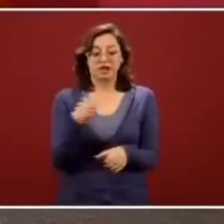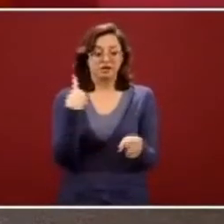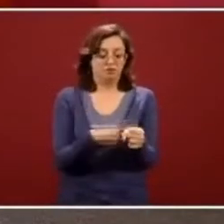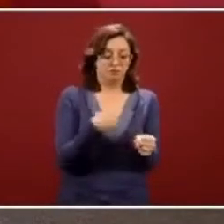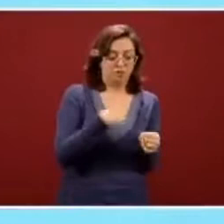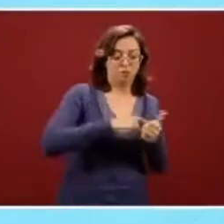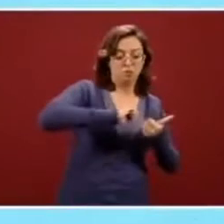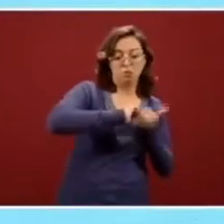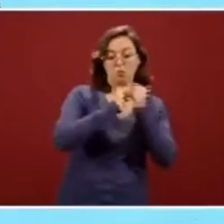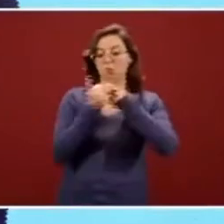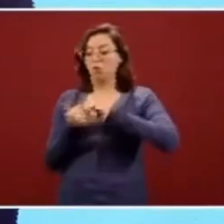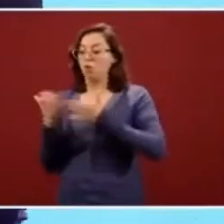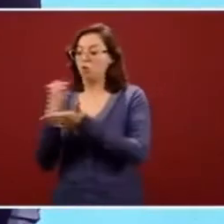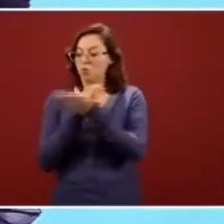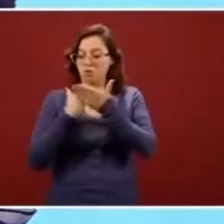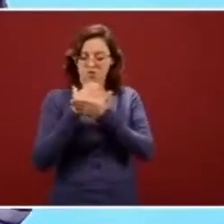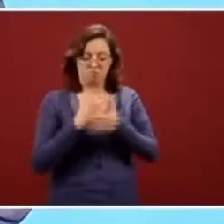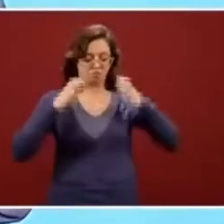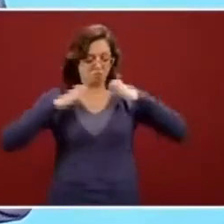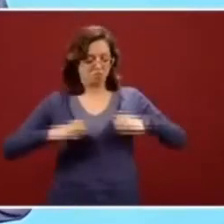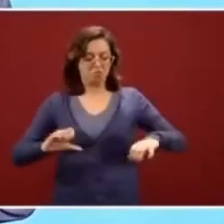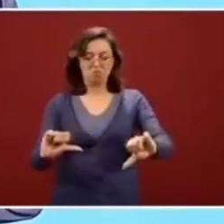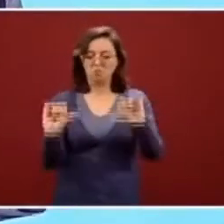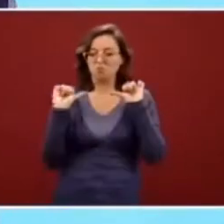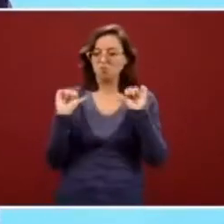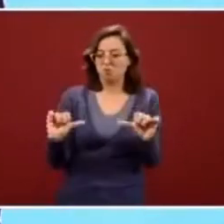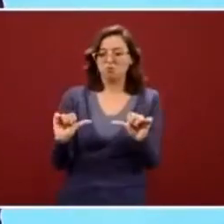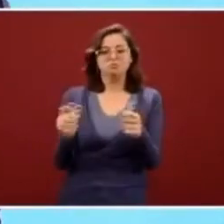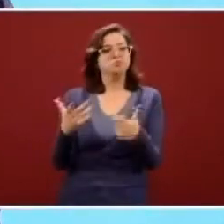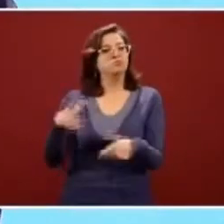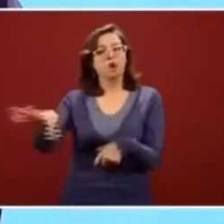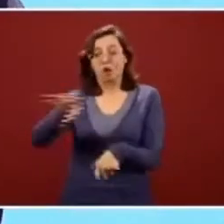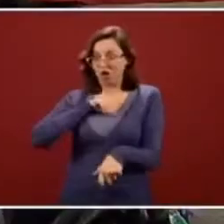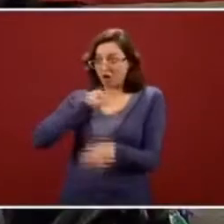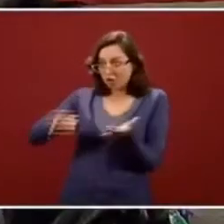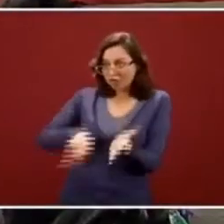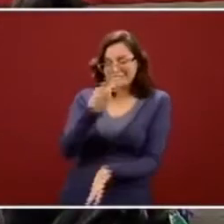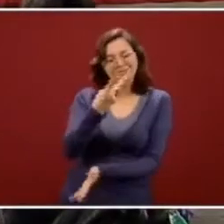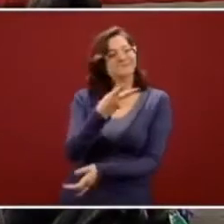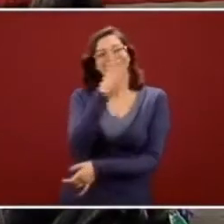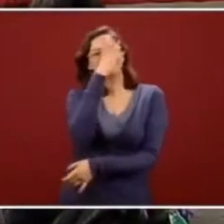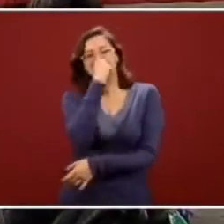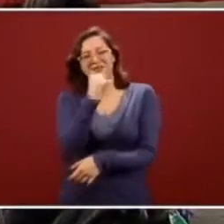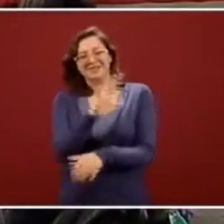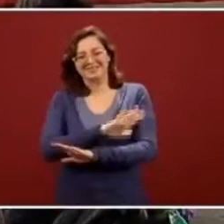empezamos a tener una inmunidad en la comunidad. Son